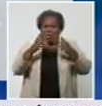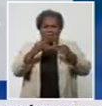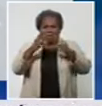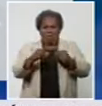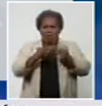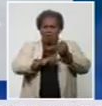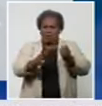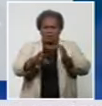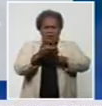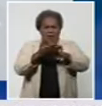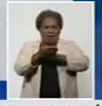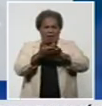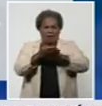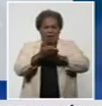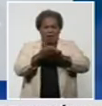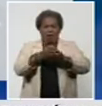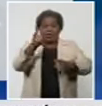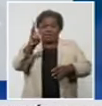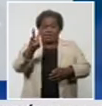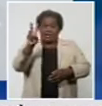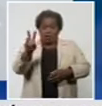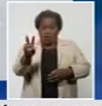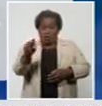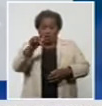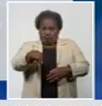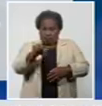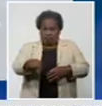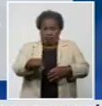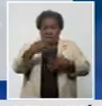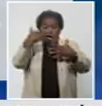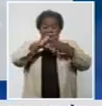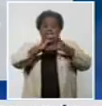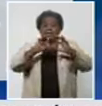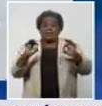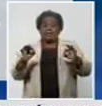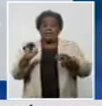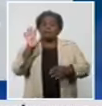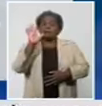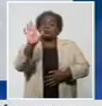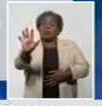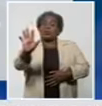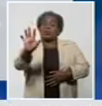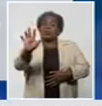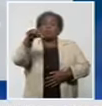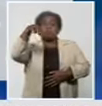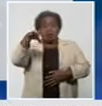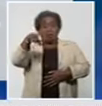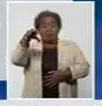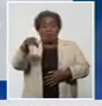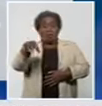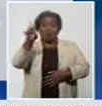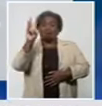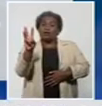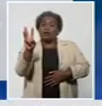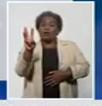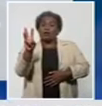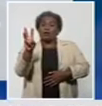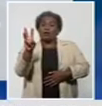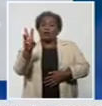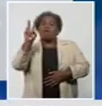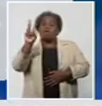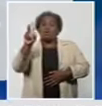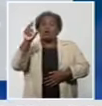provincia. 32 autóctonos, de Artemisa son 5, de Pinar del Río son 3, de Villa